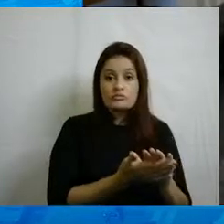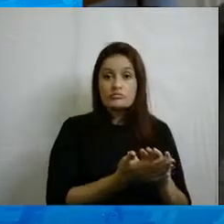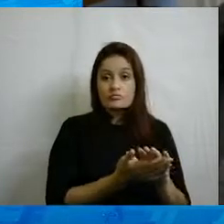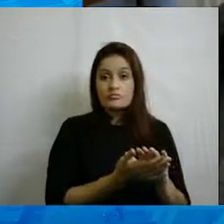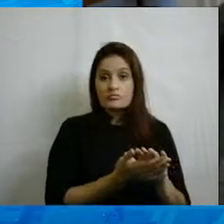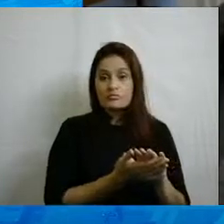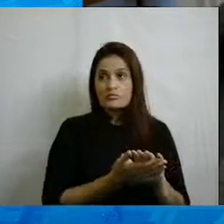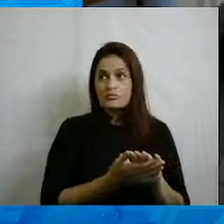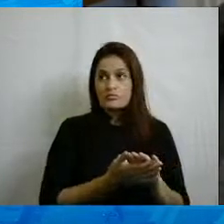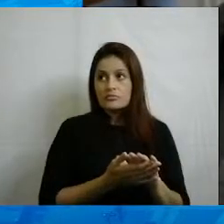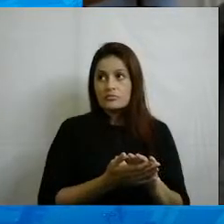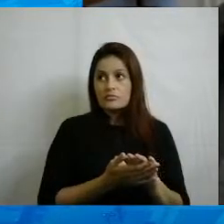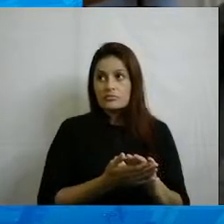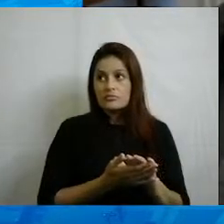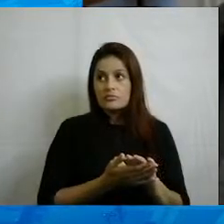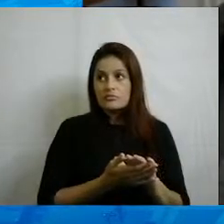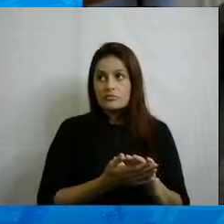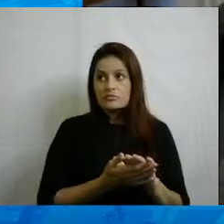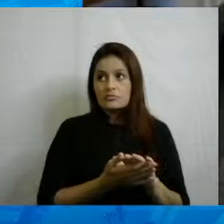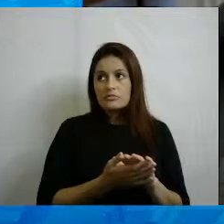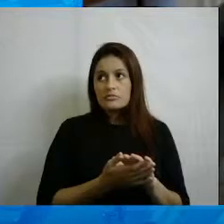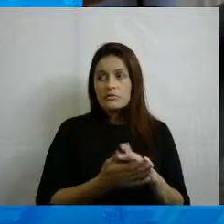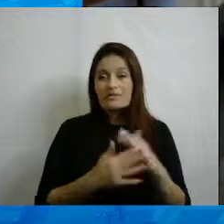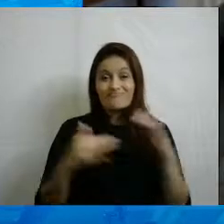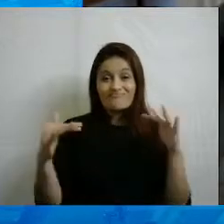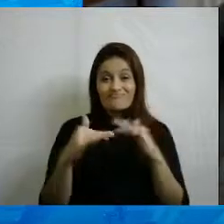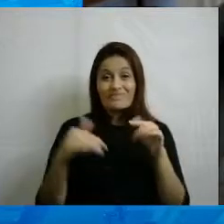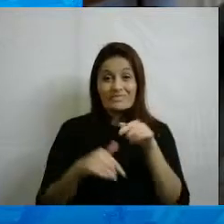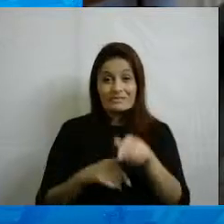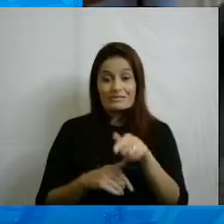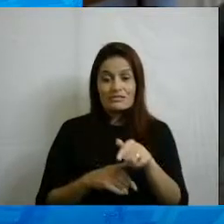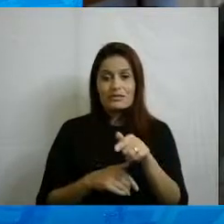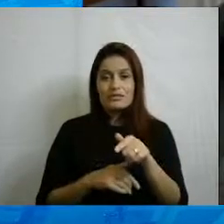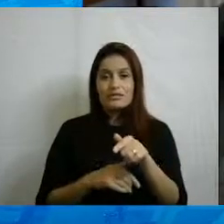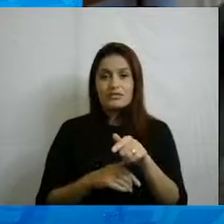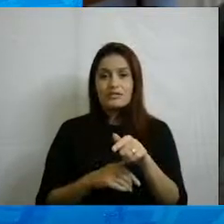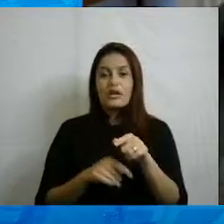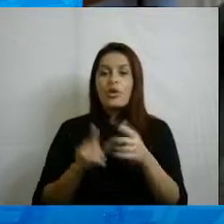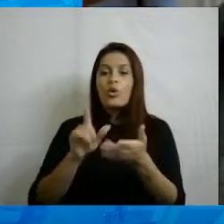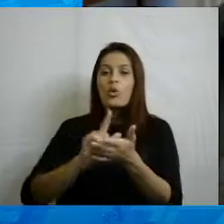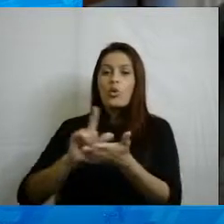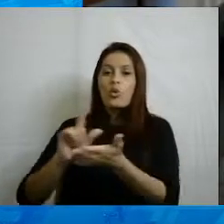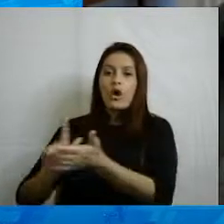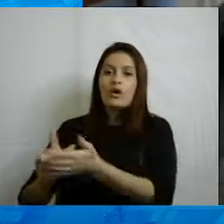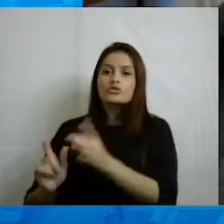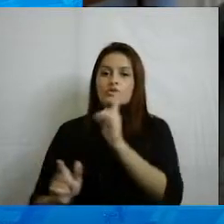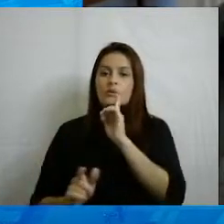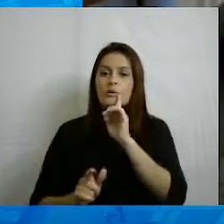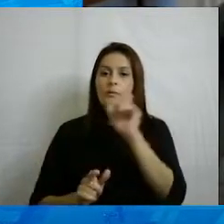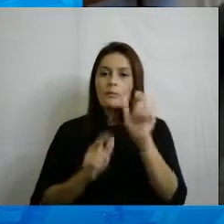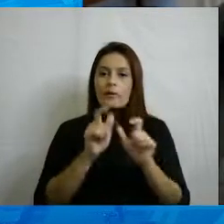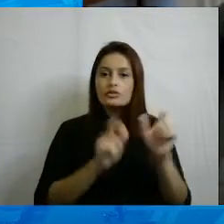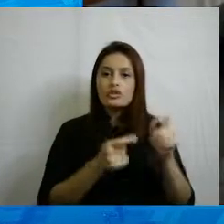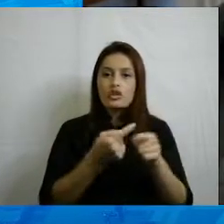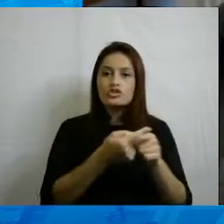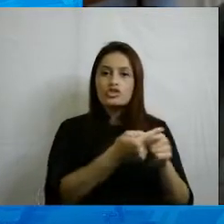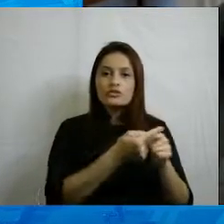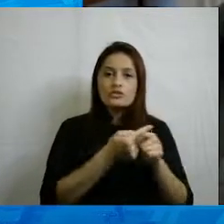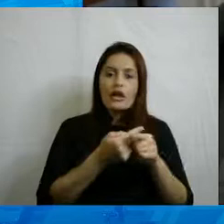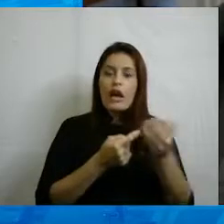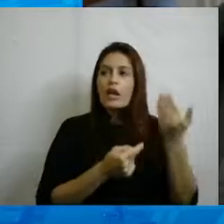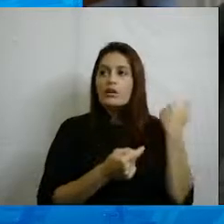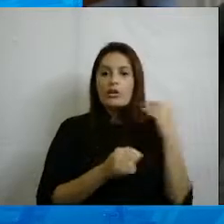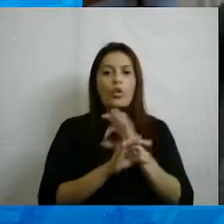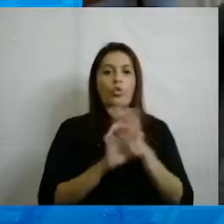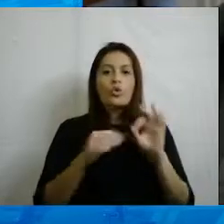ahí, porque fue la guerra lo que nosotros tuvimos ahí. Entonces, esos espacios, yo tengo socios que vienen de atrás. Yo nunca a ninguno